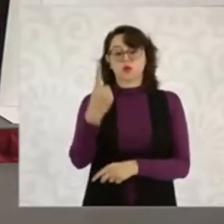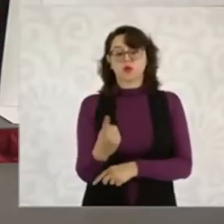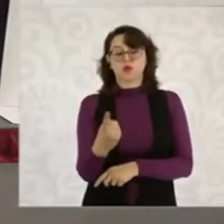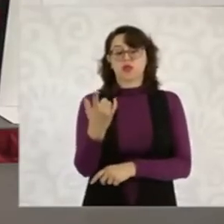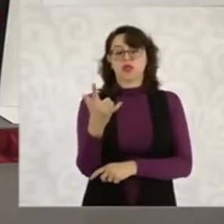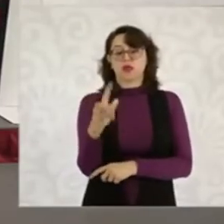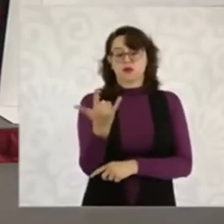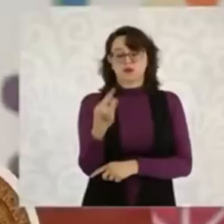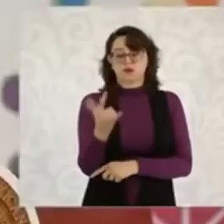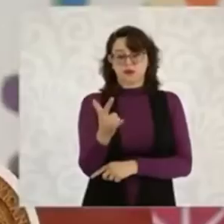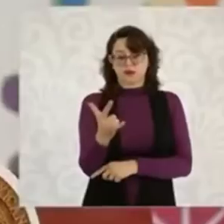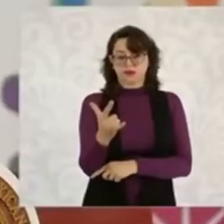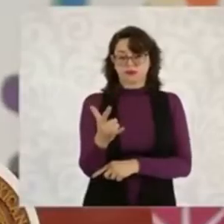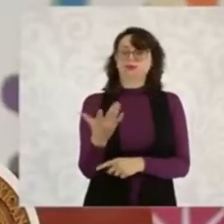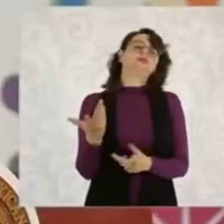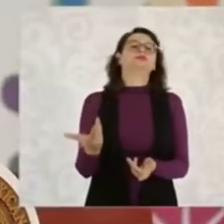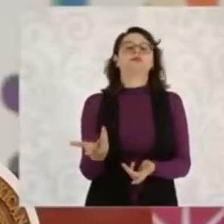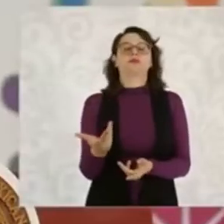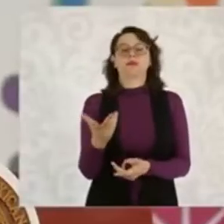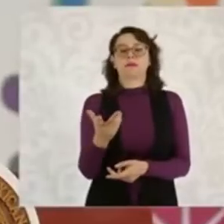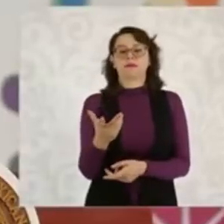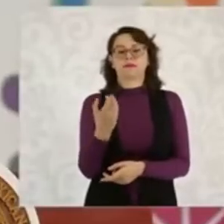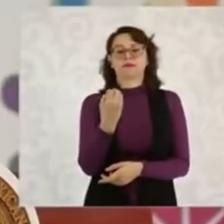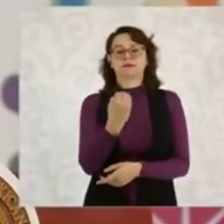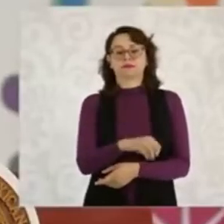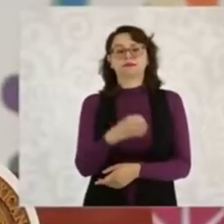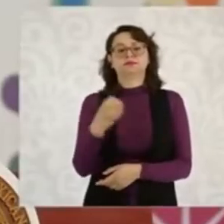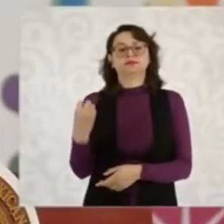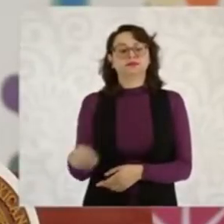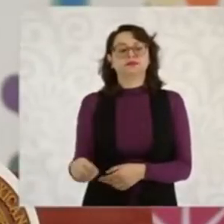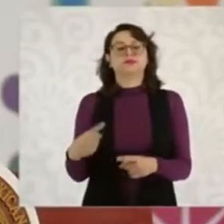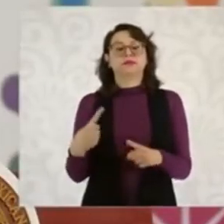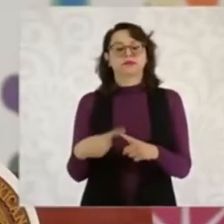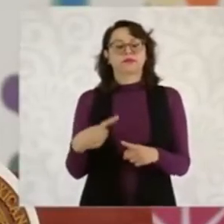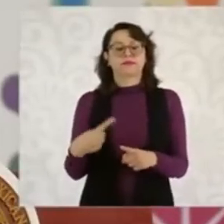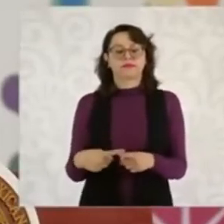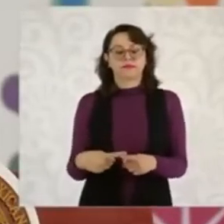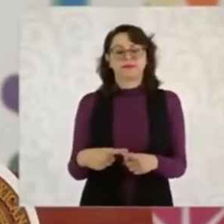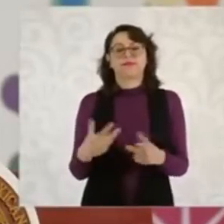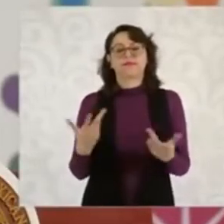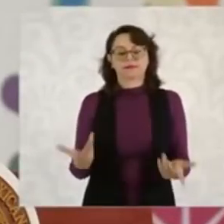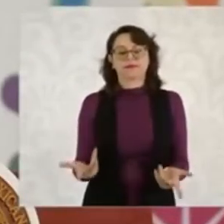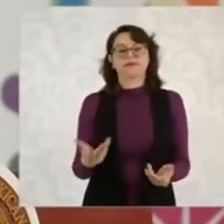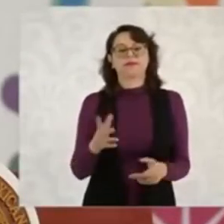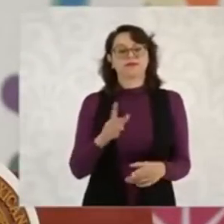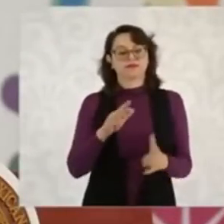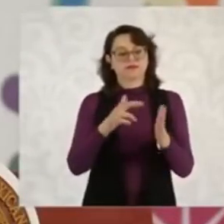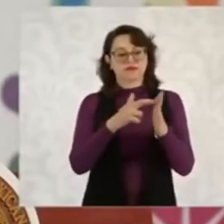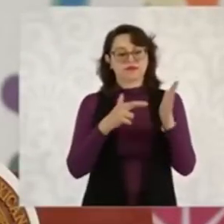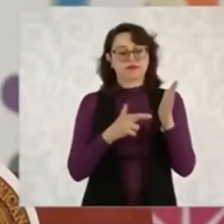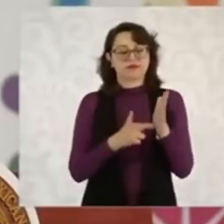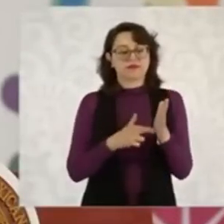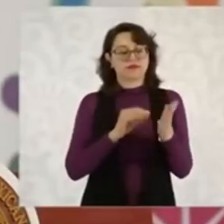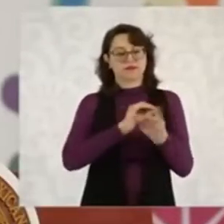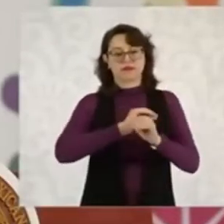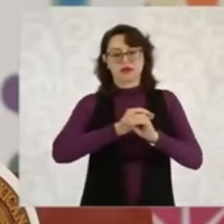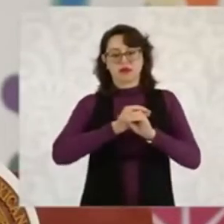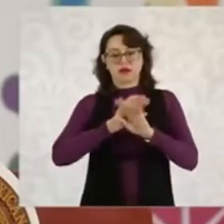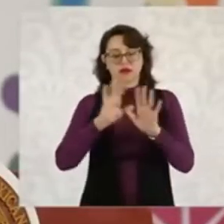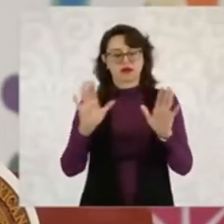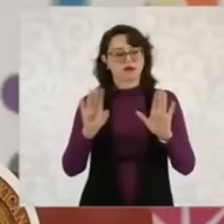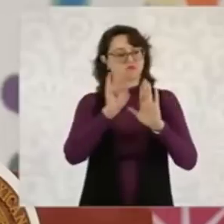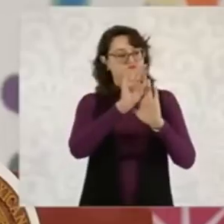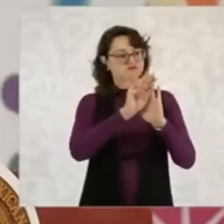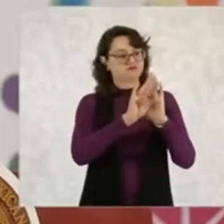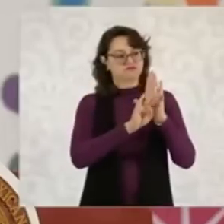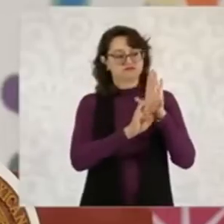la etapa justamente del piloto obligatorio, que nos permitirá aplicar en campo reglas definidas, como ya mencionaba.